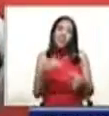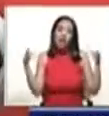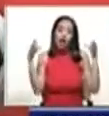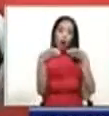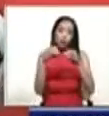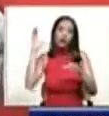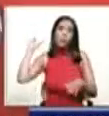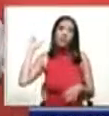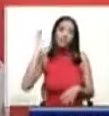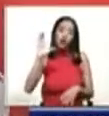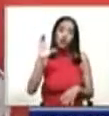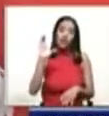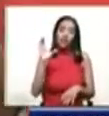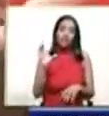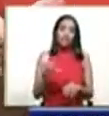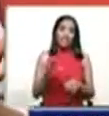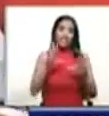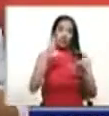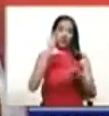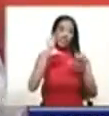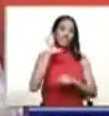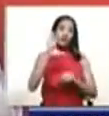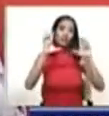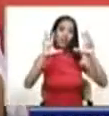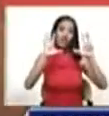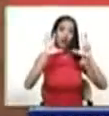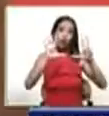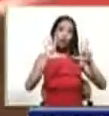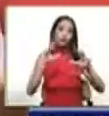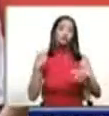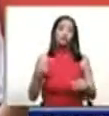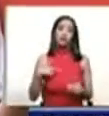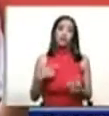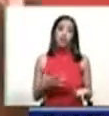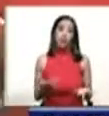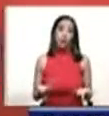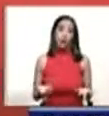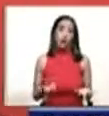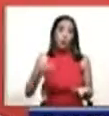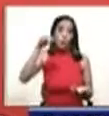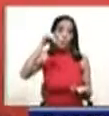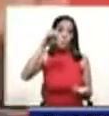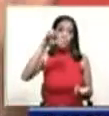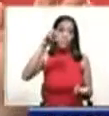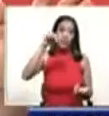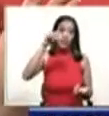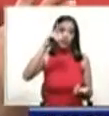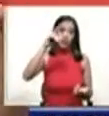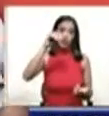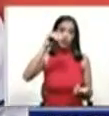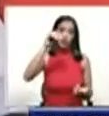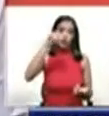Patriótica del 58? Precisamente tenemos el caso de los Mendoza, que estaban vinculados a estos